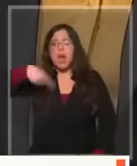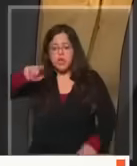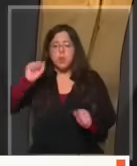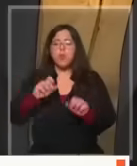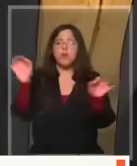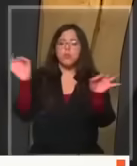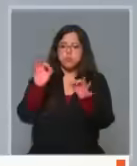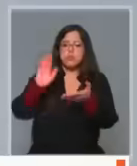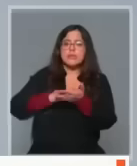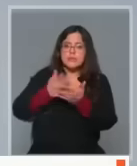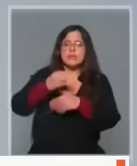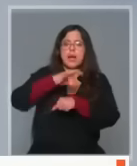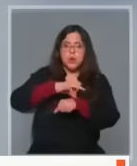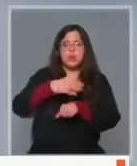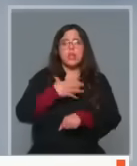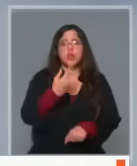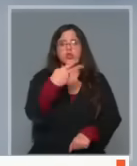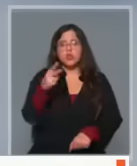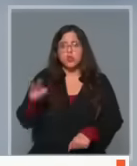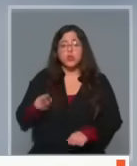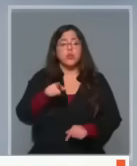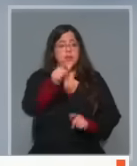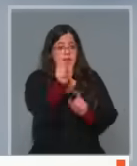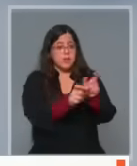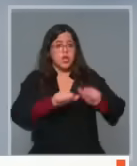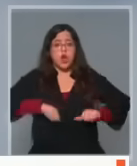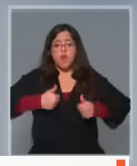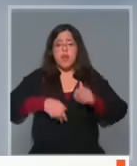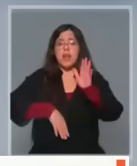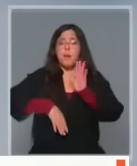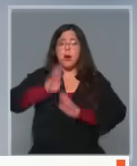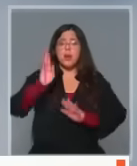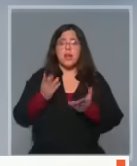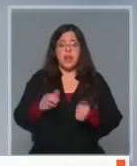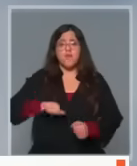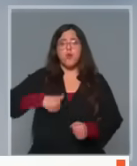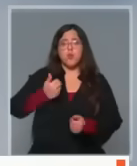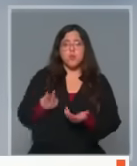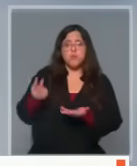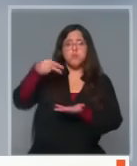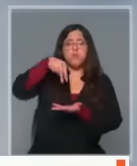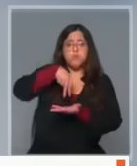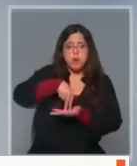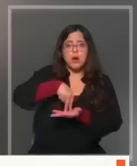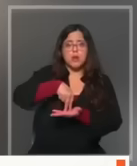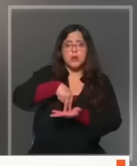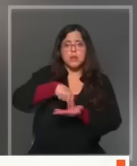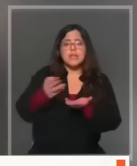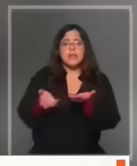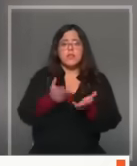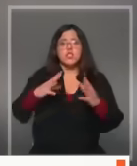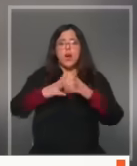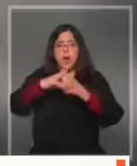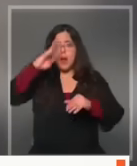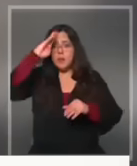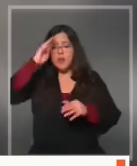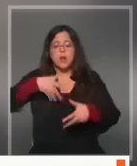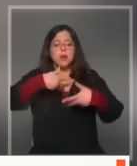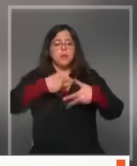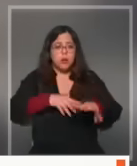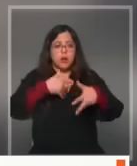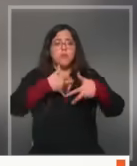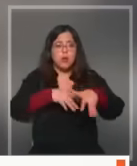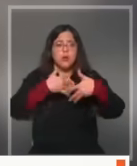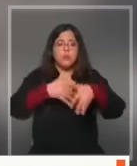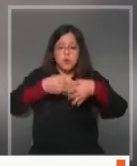estado de salud de sus hijos se trata de jóvenes que en su mayoría se habían presentado como voluntarios al servicio militar tras la fatídica marcha y mientras estaban